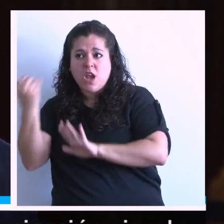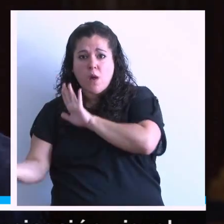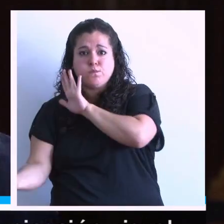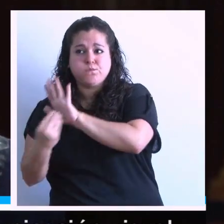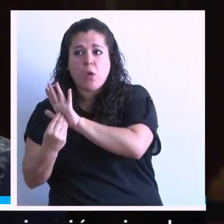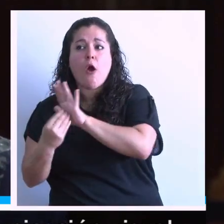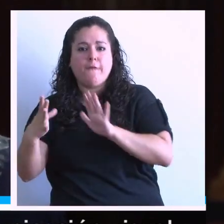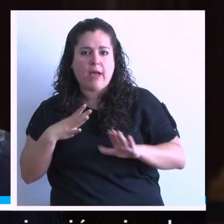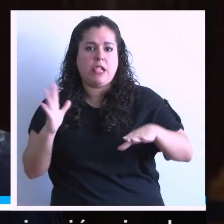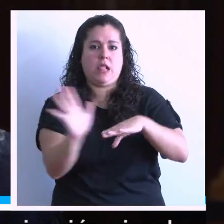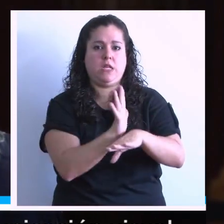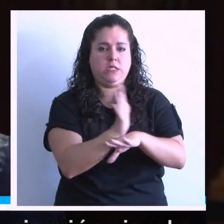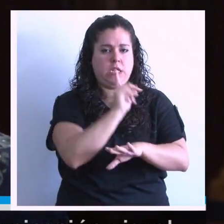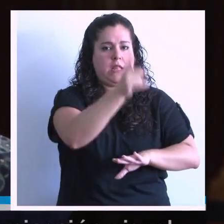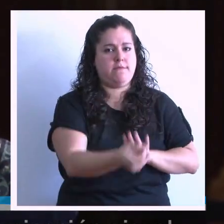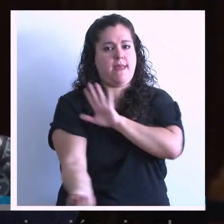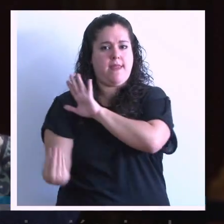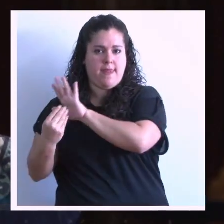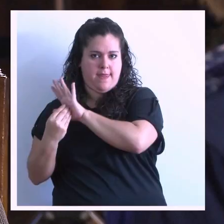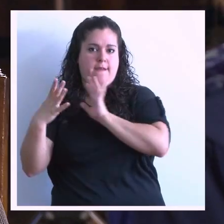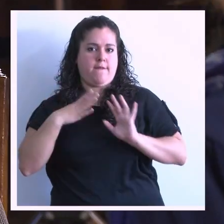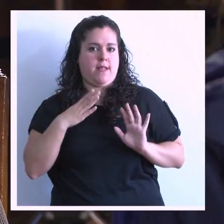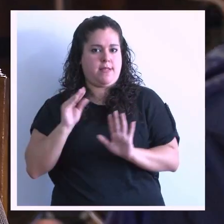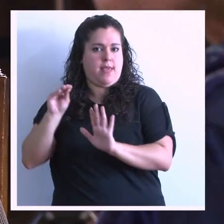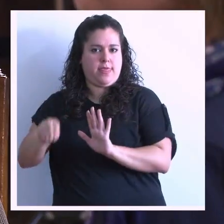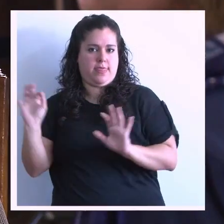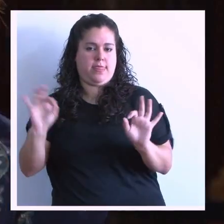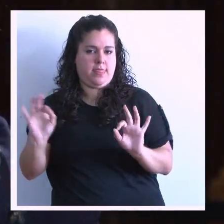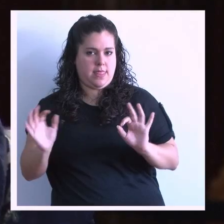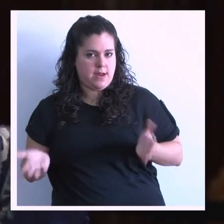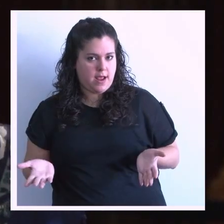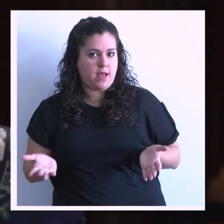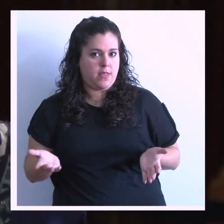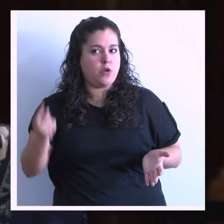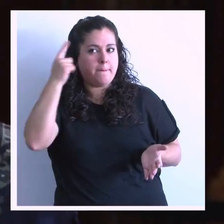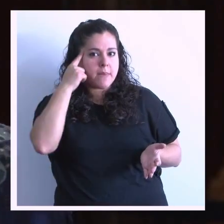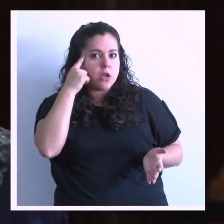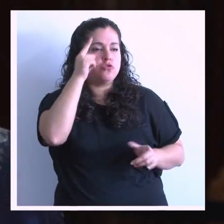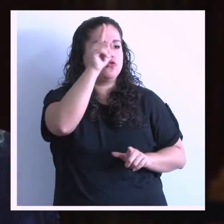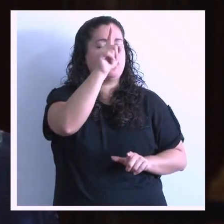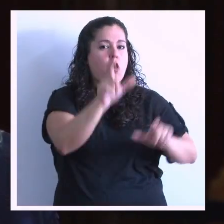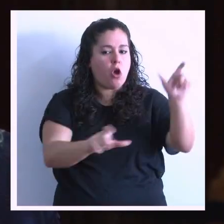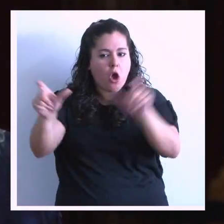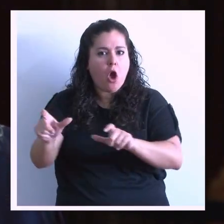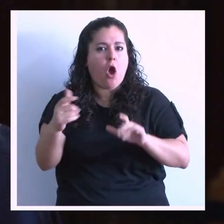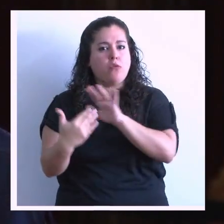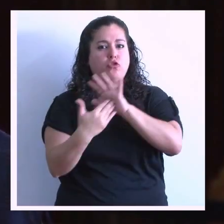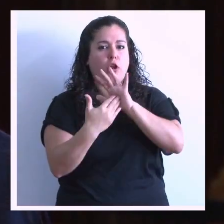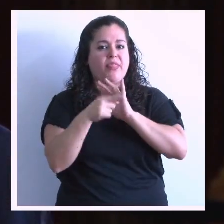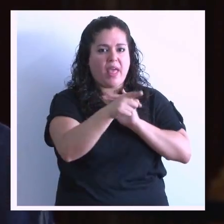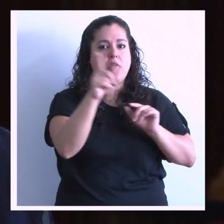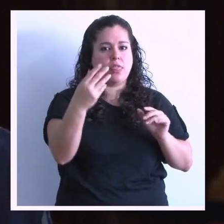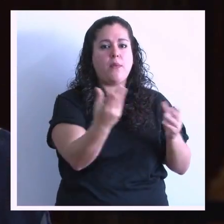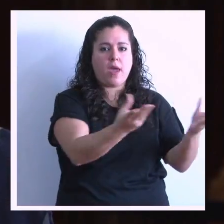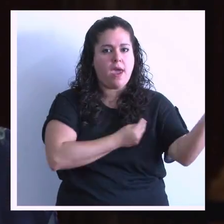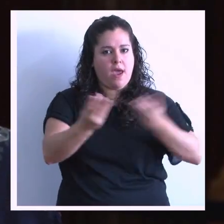parte cinematográfica, siendo que es el mismo Estado quien colabora en esas realizaciones, que